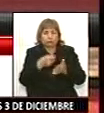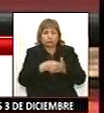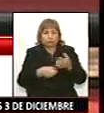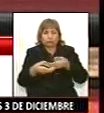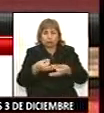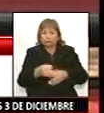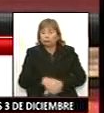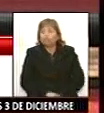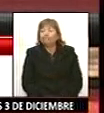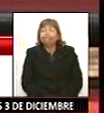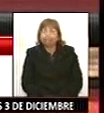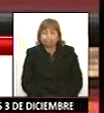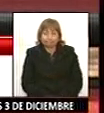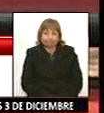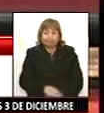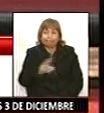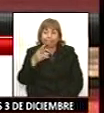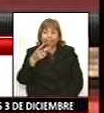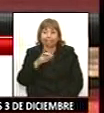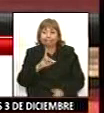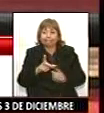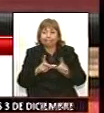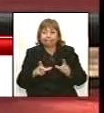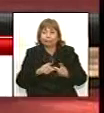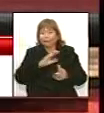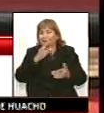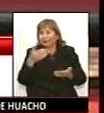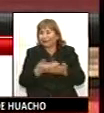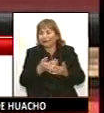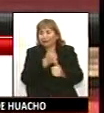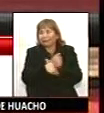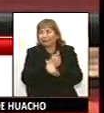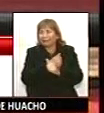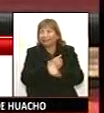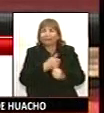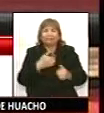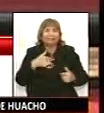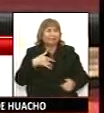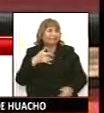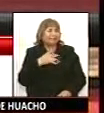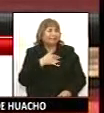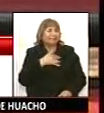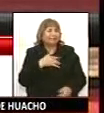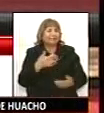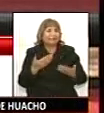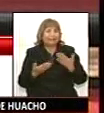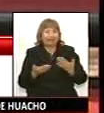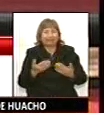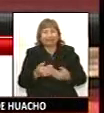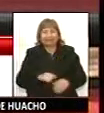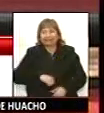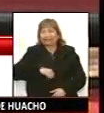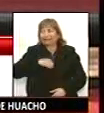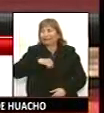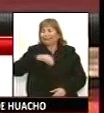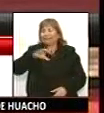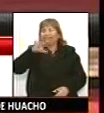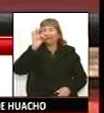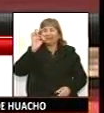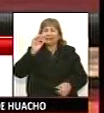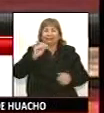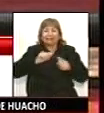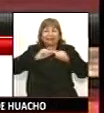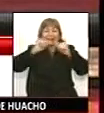Presupuesto. En segundo lugar, presidente, todos los ayacuchanos nos sentimos orgullosos del descubrimiento en el